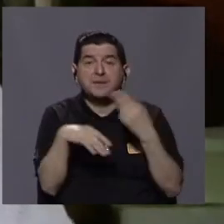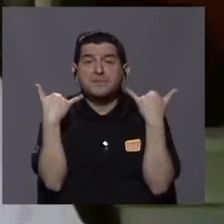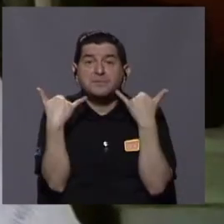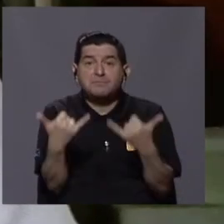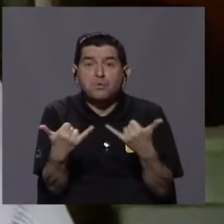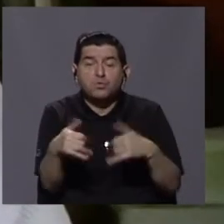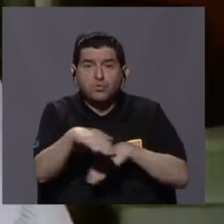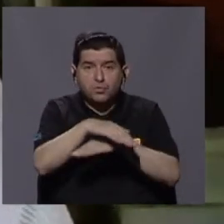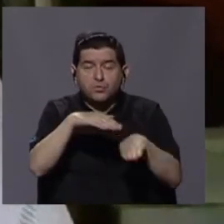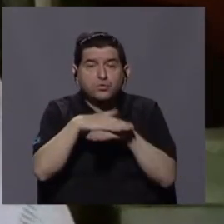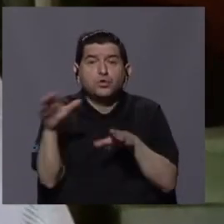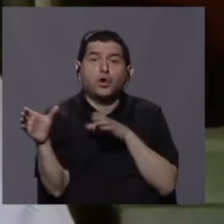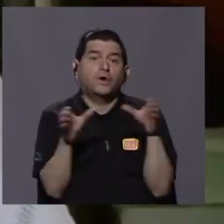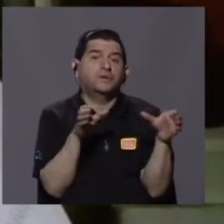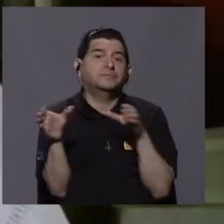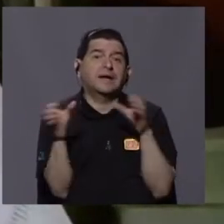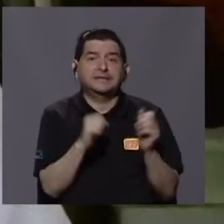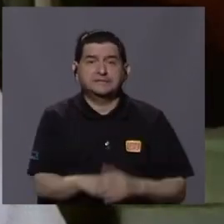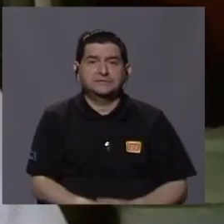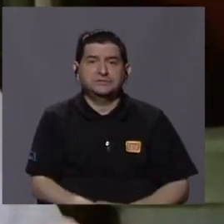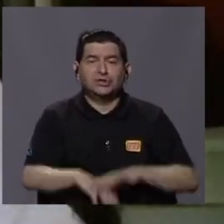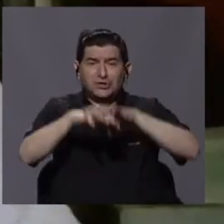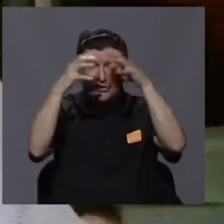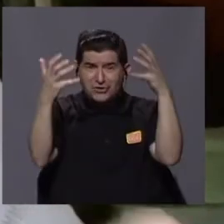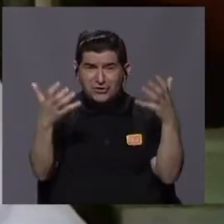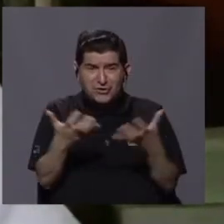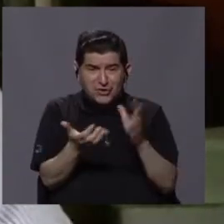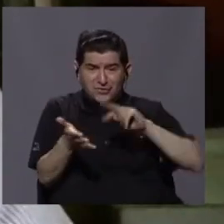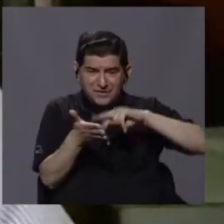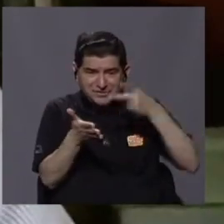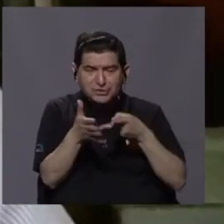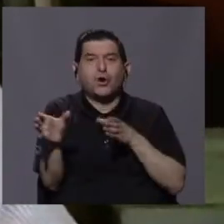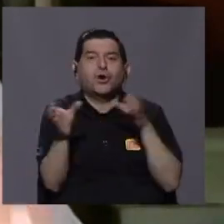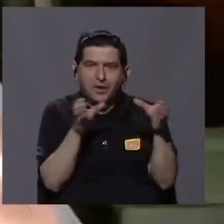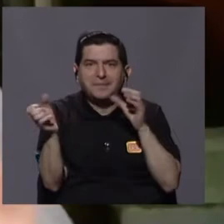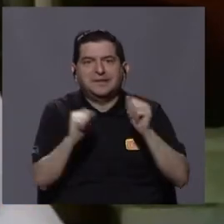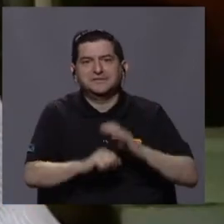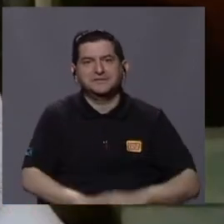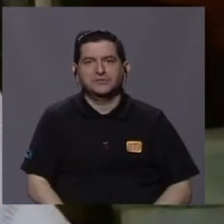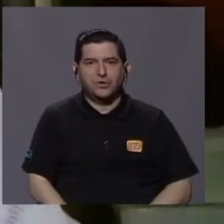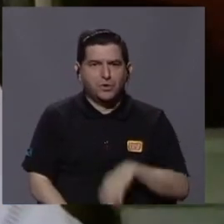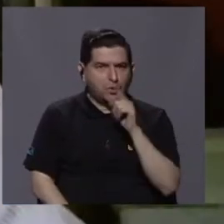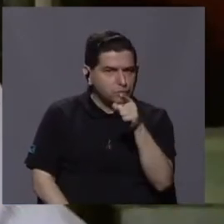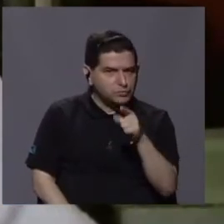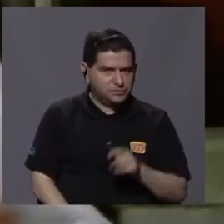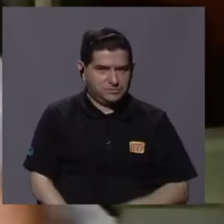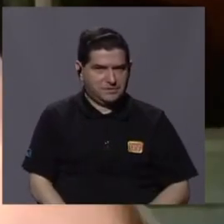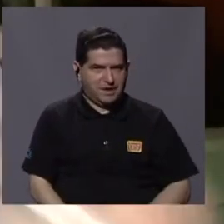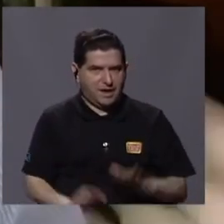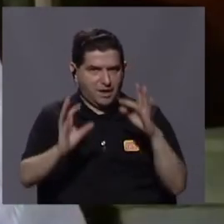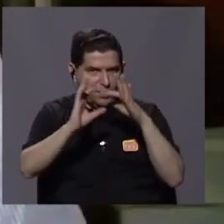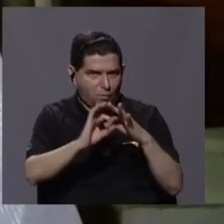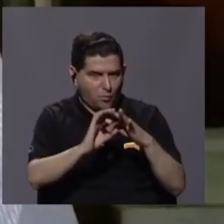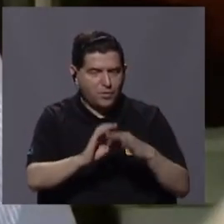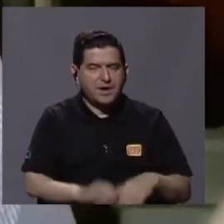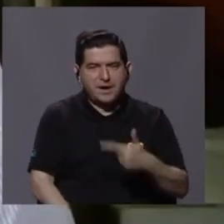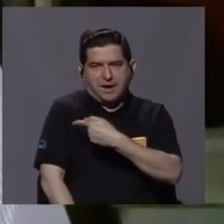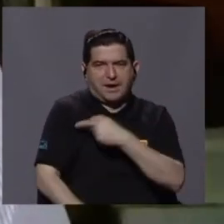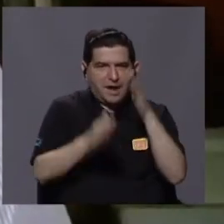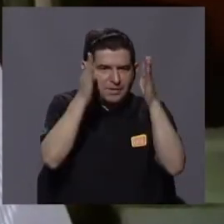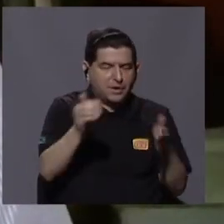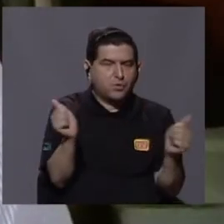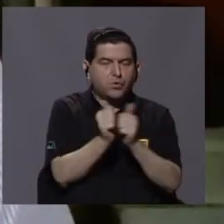día se basa en el comercio globalización significa comercio y si tú vas a juntar los vacunados con los